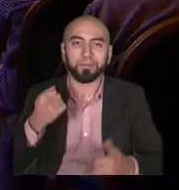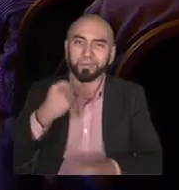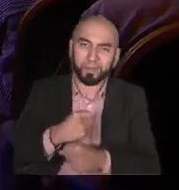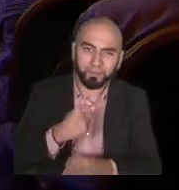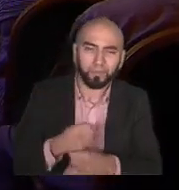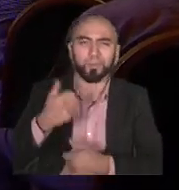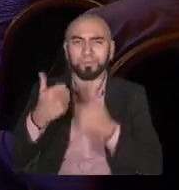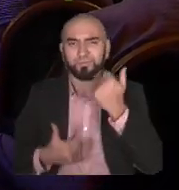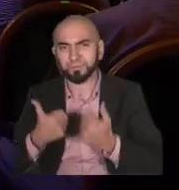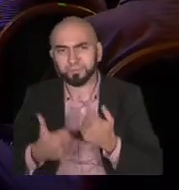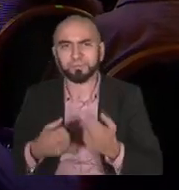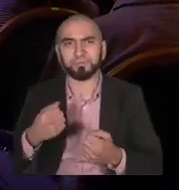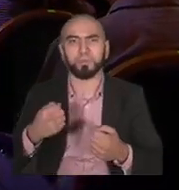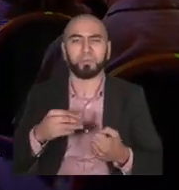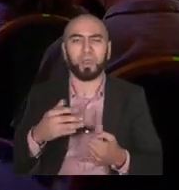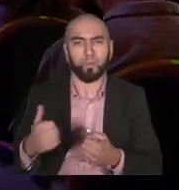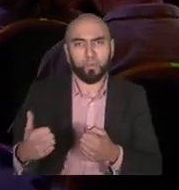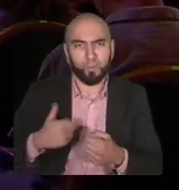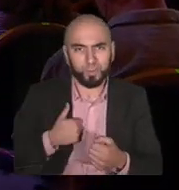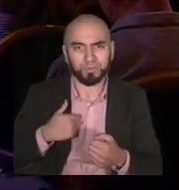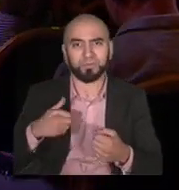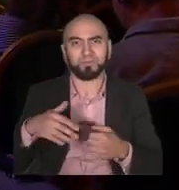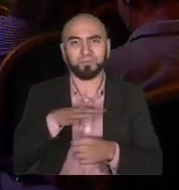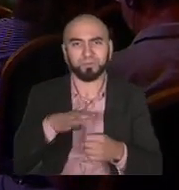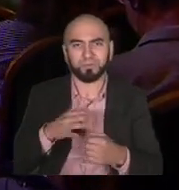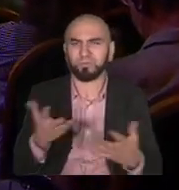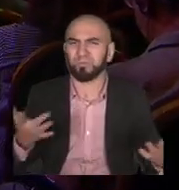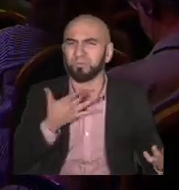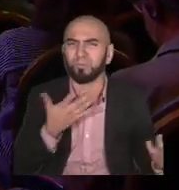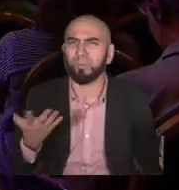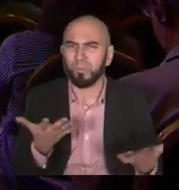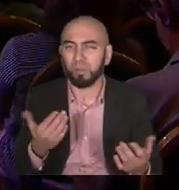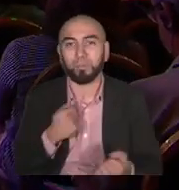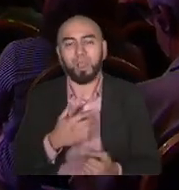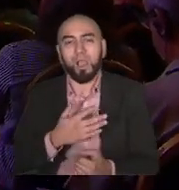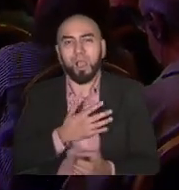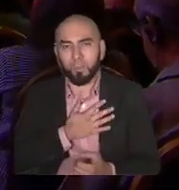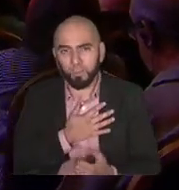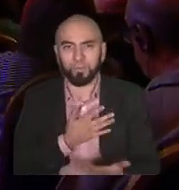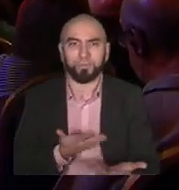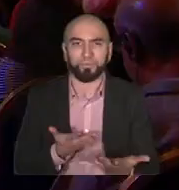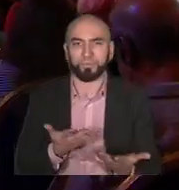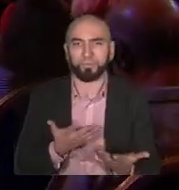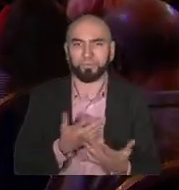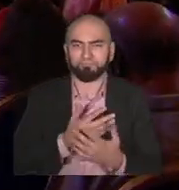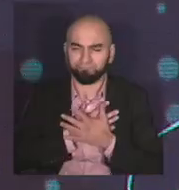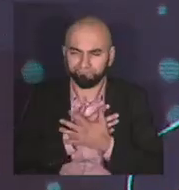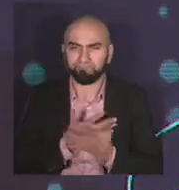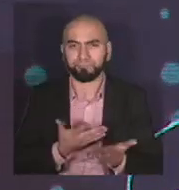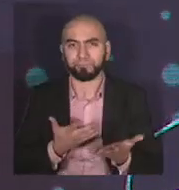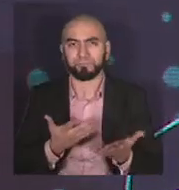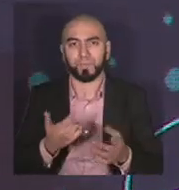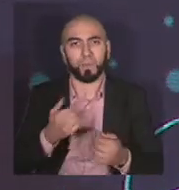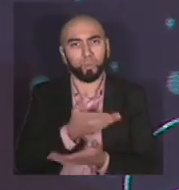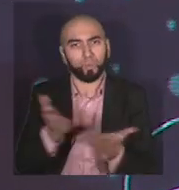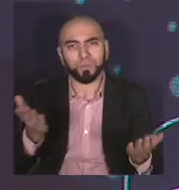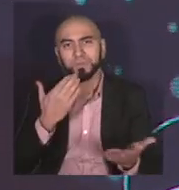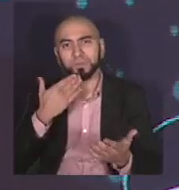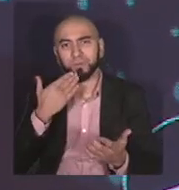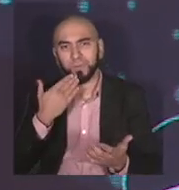para cumplir con la situación y lo hacemos por amor. Ustedes se pueden dar cuenta quizás que ustedes también han estado